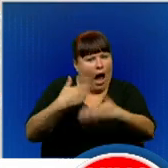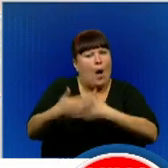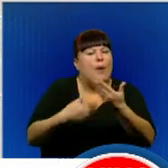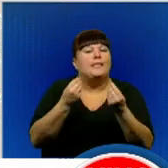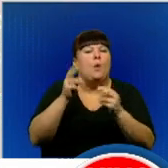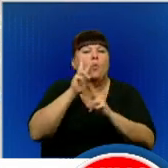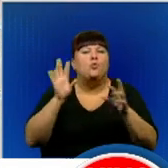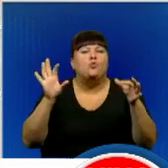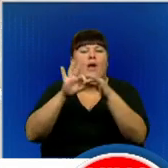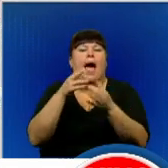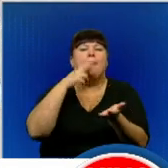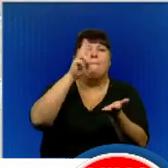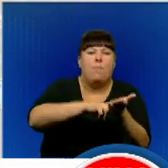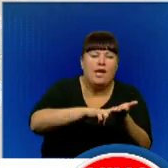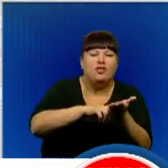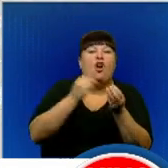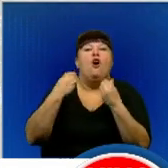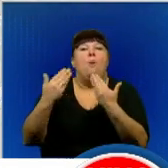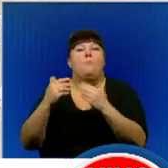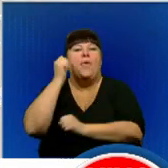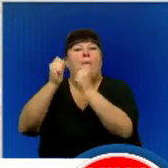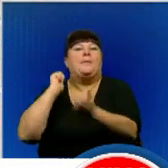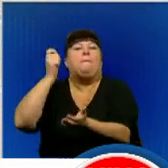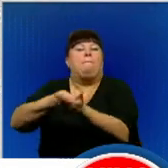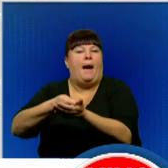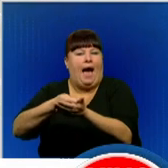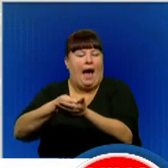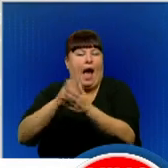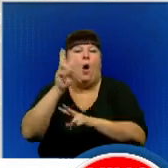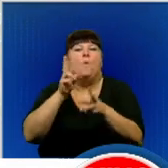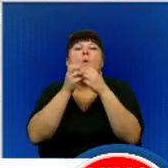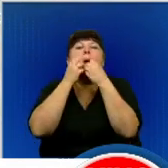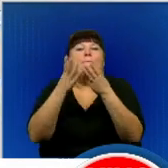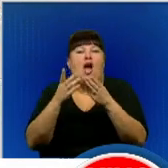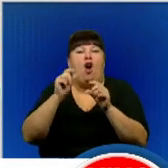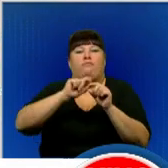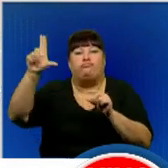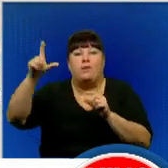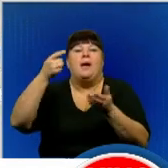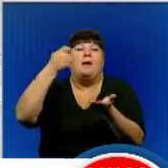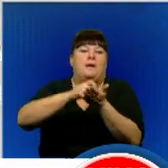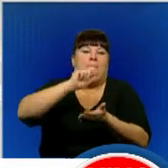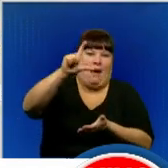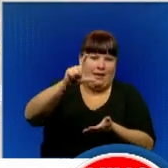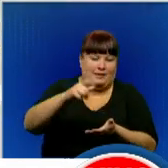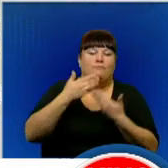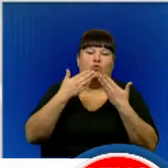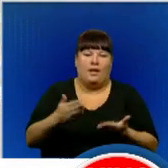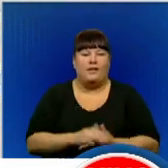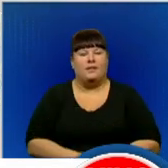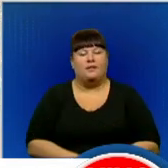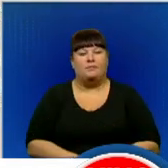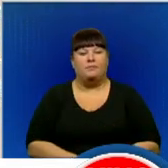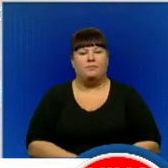alinear la carga tributaria con la estructura de las empresas mejorando la progresividad del impuesto muchas gracias